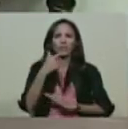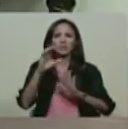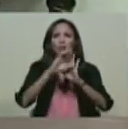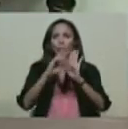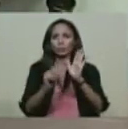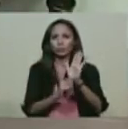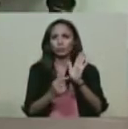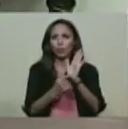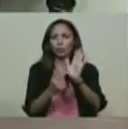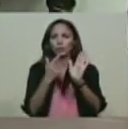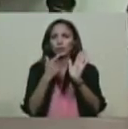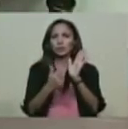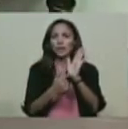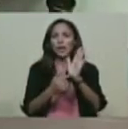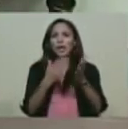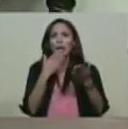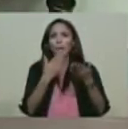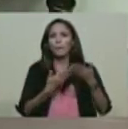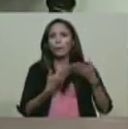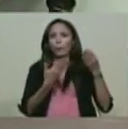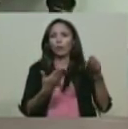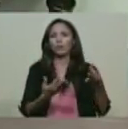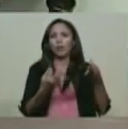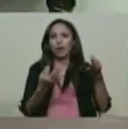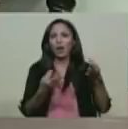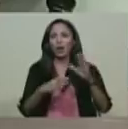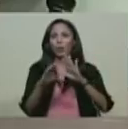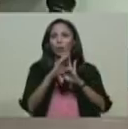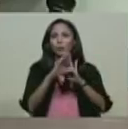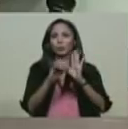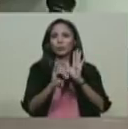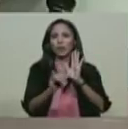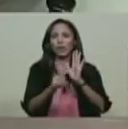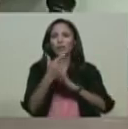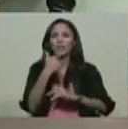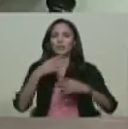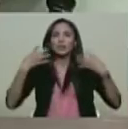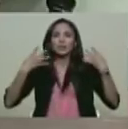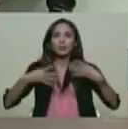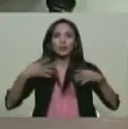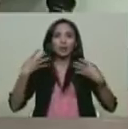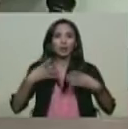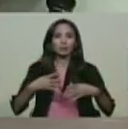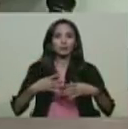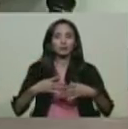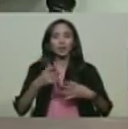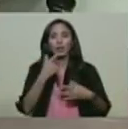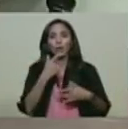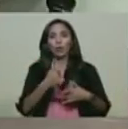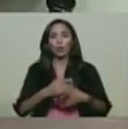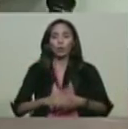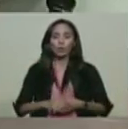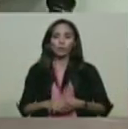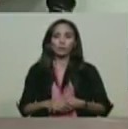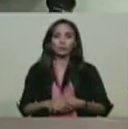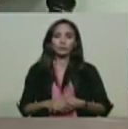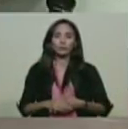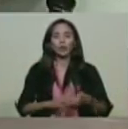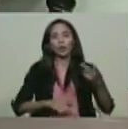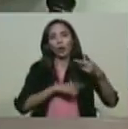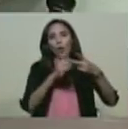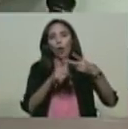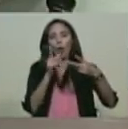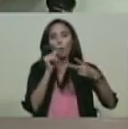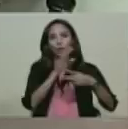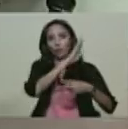la propuesta de la constituyente Cilia Flores y del constituyente